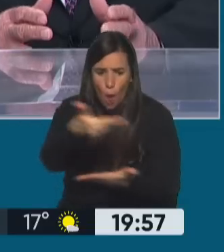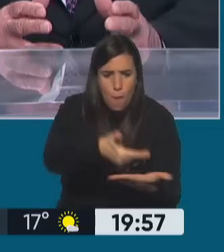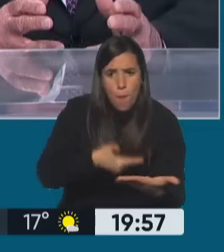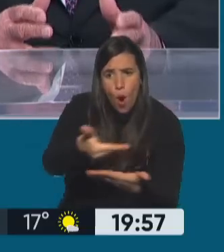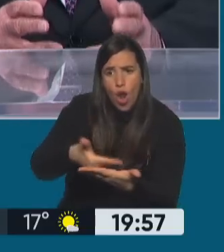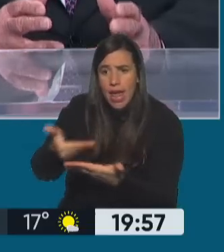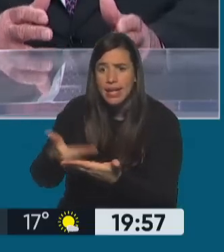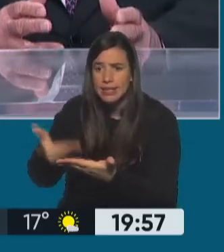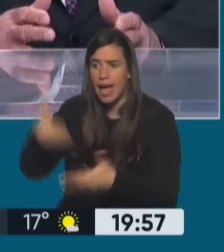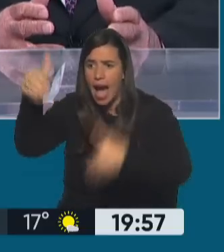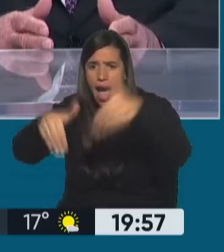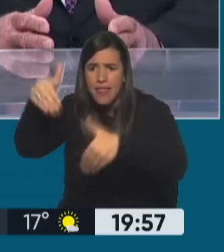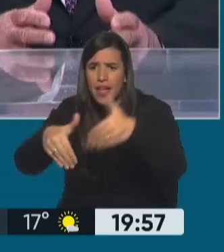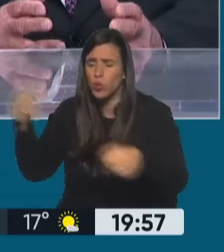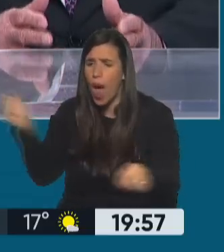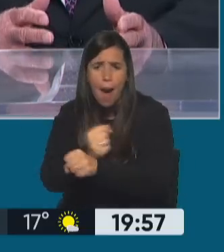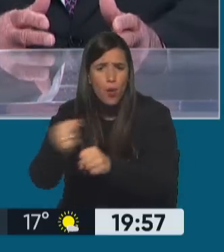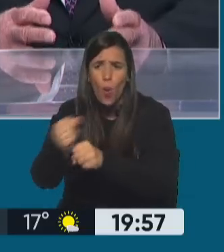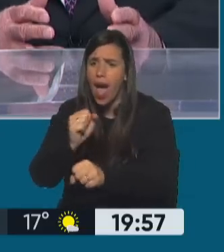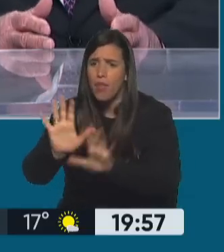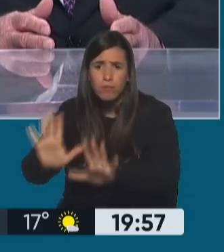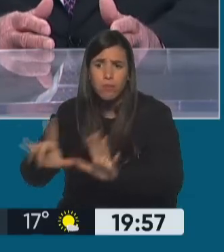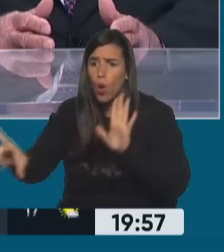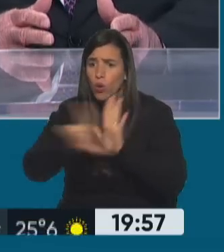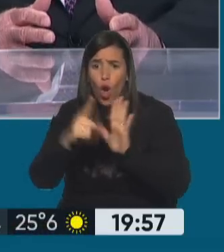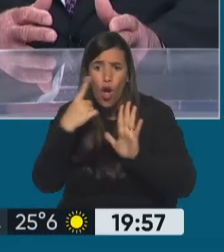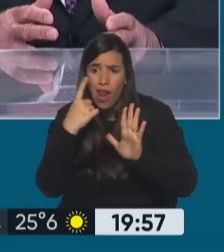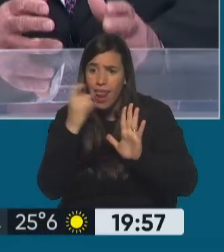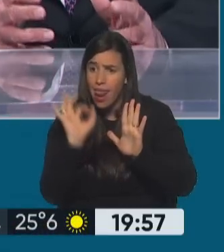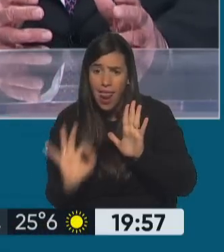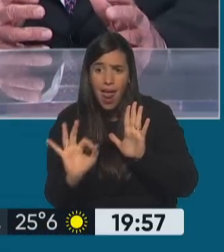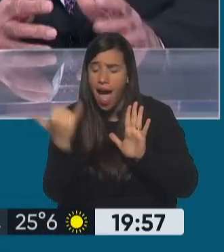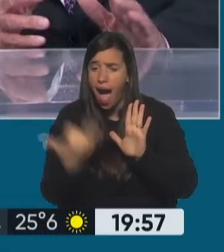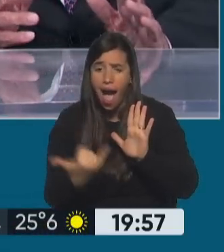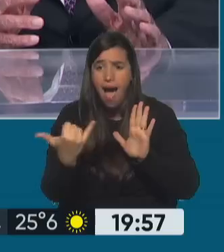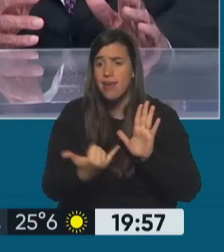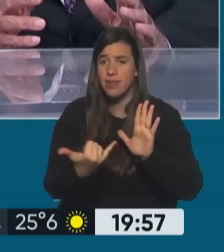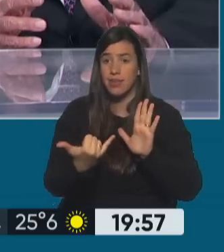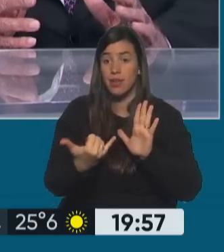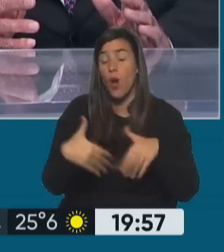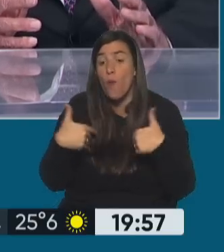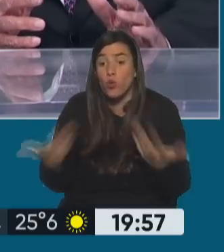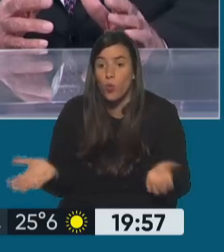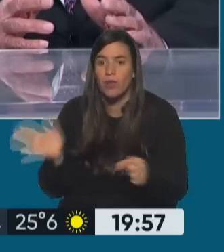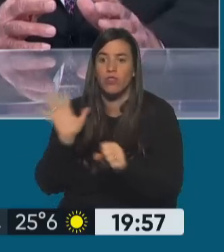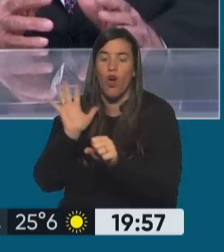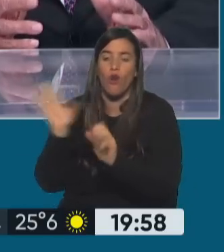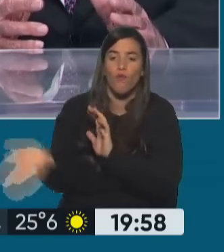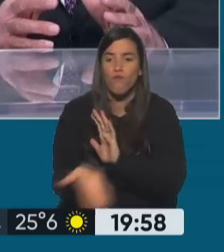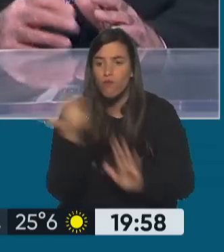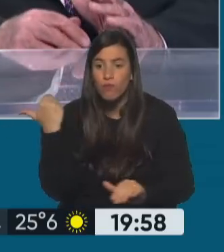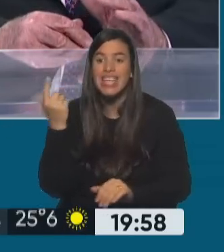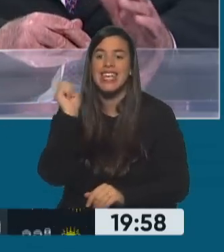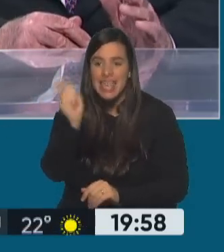candidaturas, claro, lo cual significa, claro, un control de legalidad o de validez que por supuesto solo puede ser impugnado